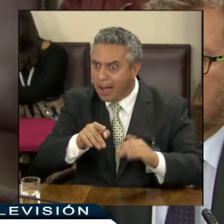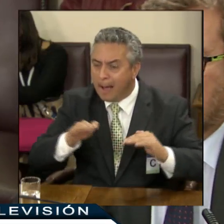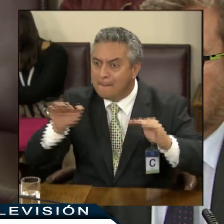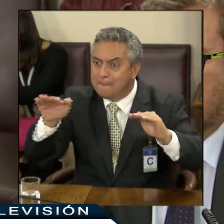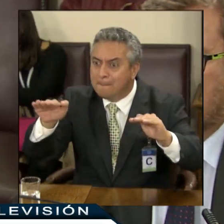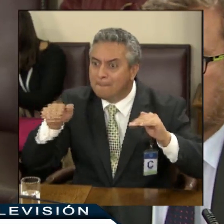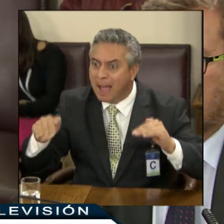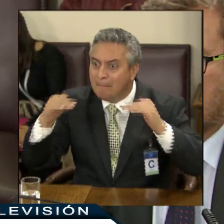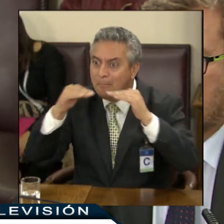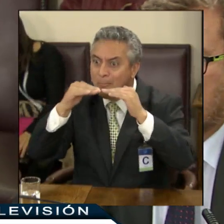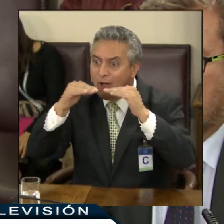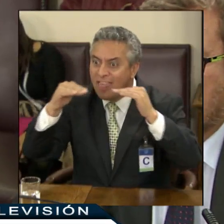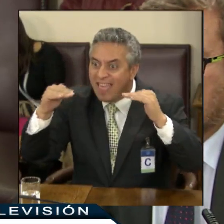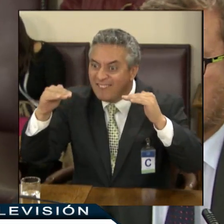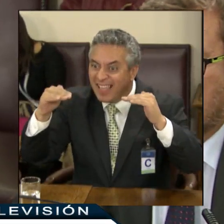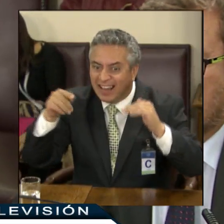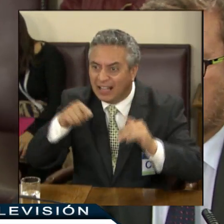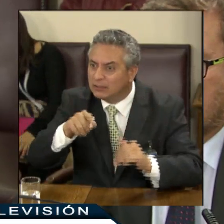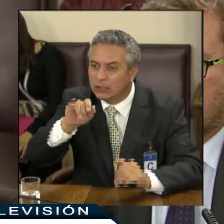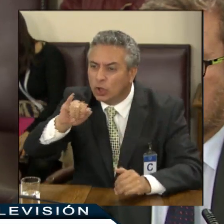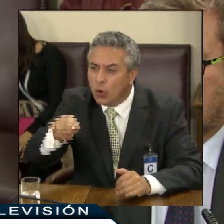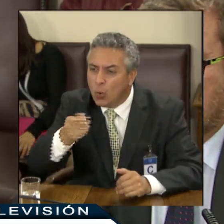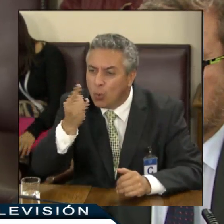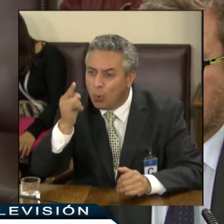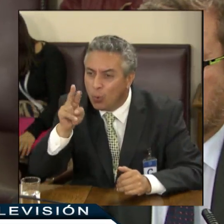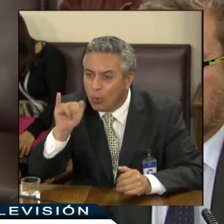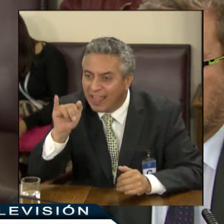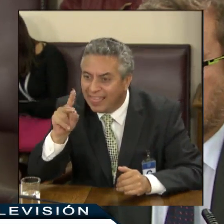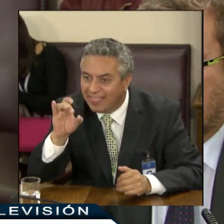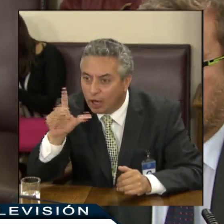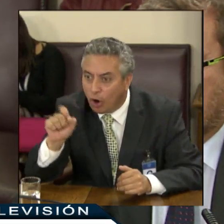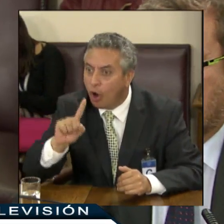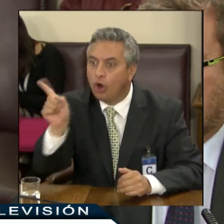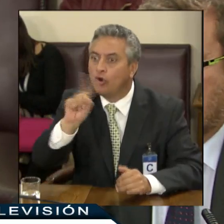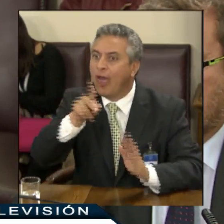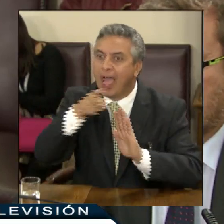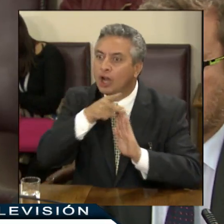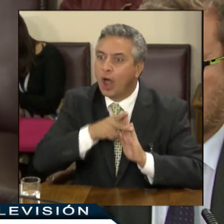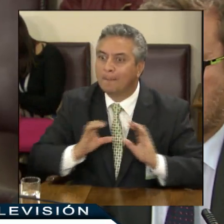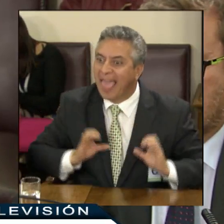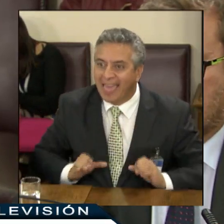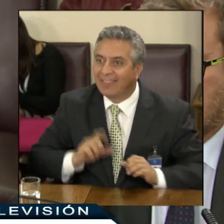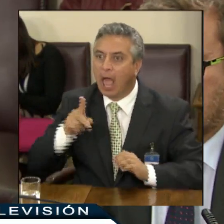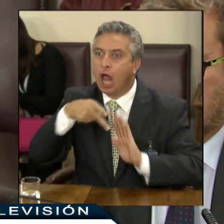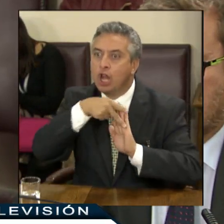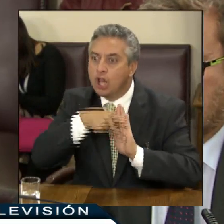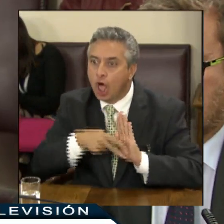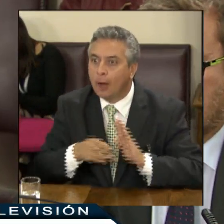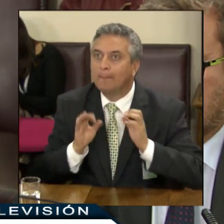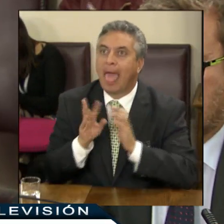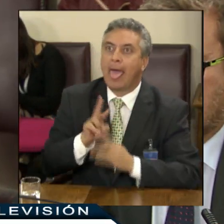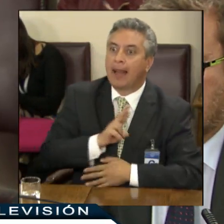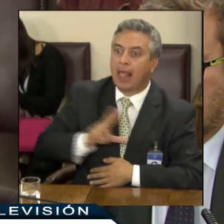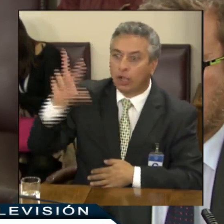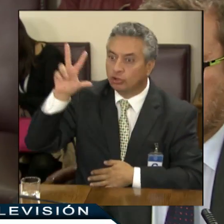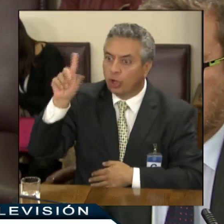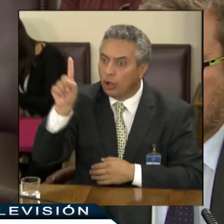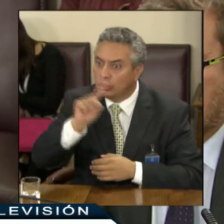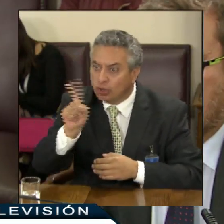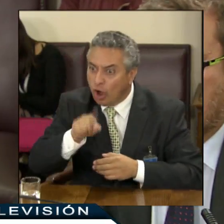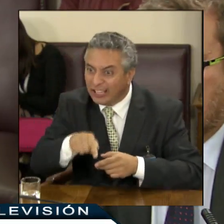reconocimiento jurídico insisto esto es jurídico no es una norma ética no es una norma religiosa no es una norma moral esto es derecho es